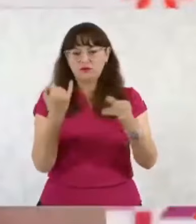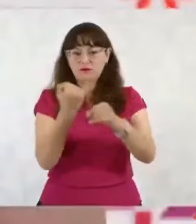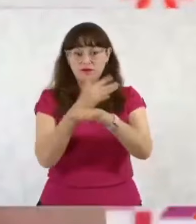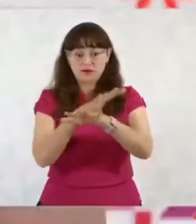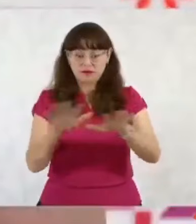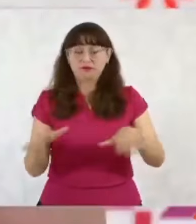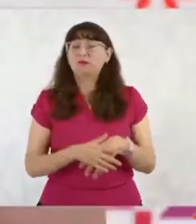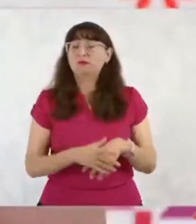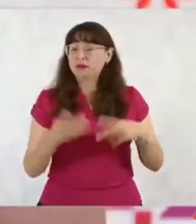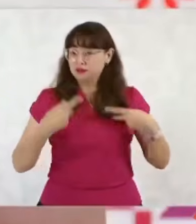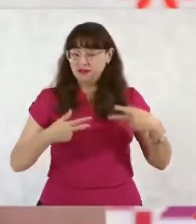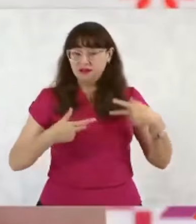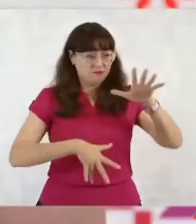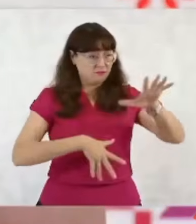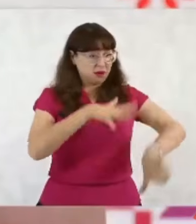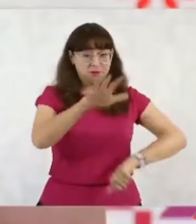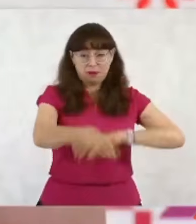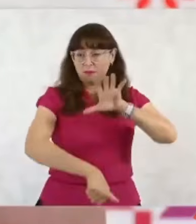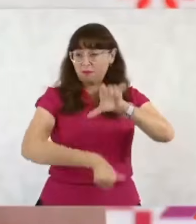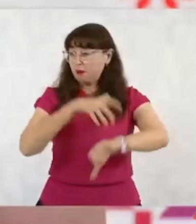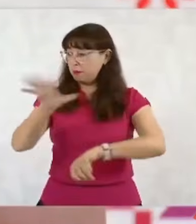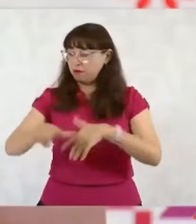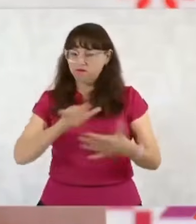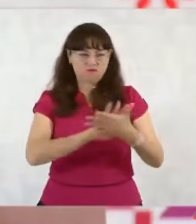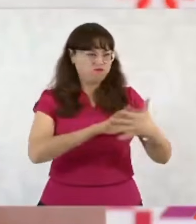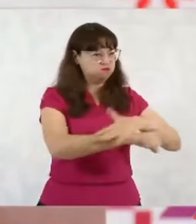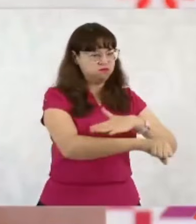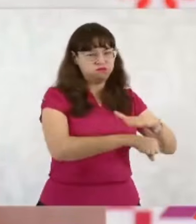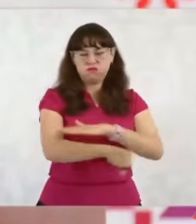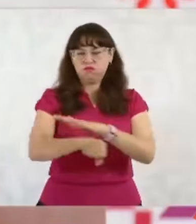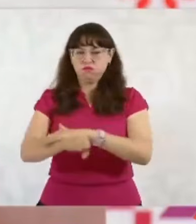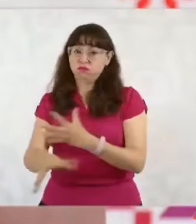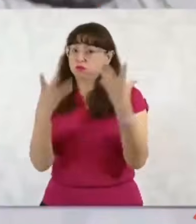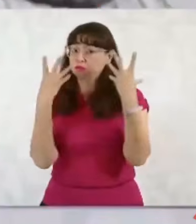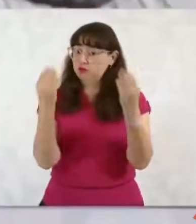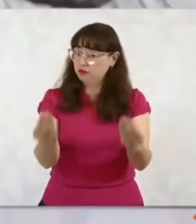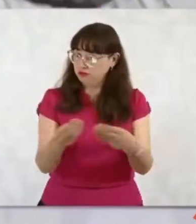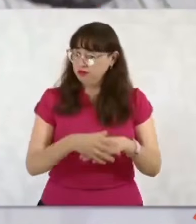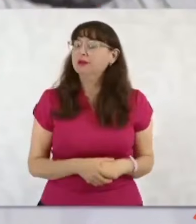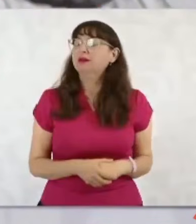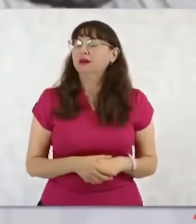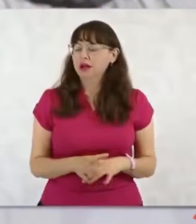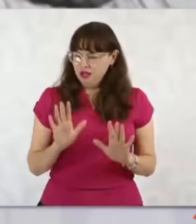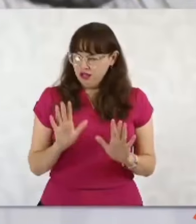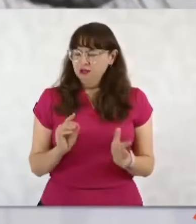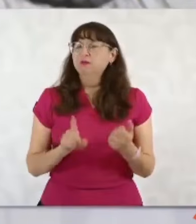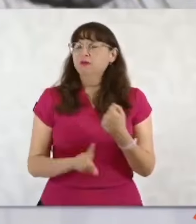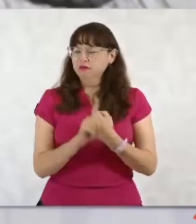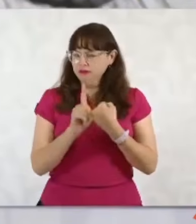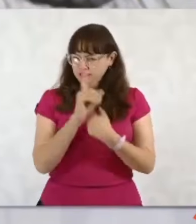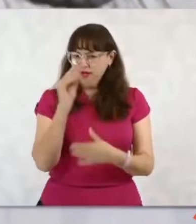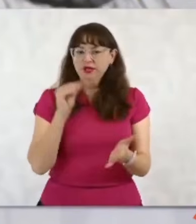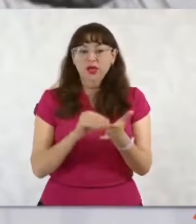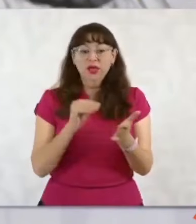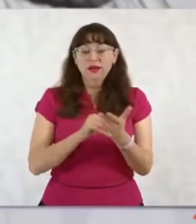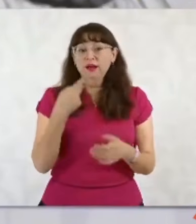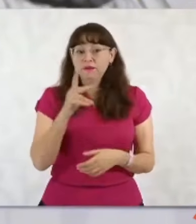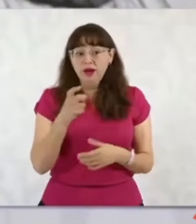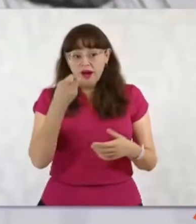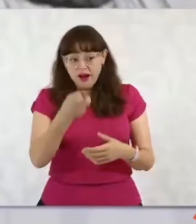otros problemas que todavía persisten que se están atendiendo, pero de eso no se